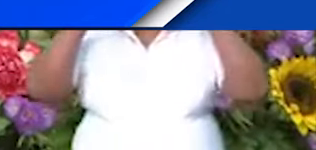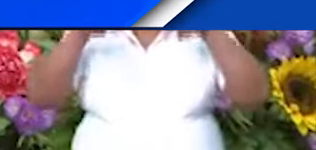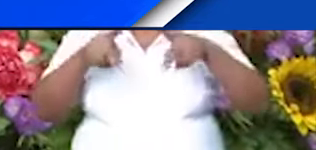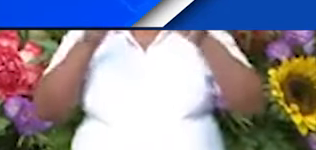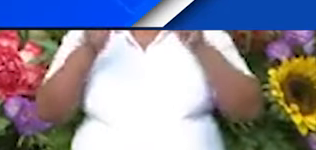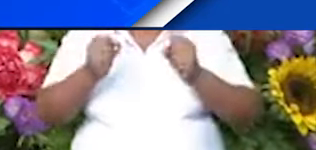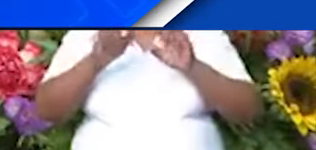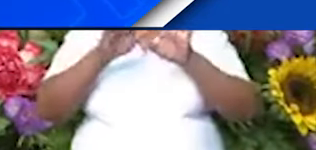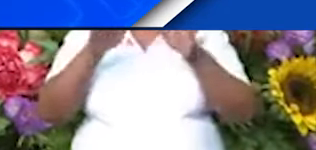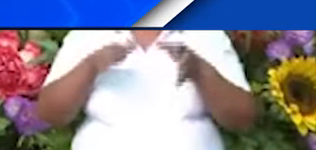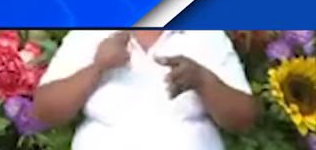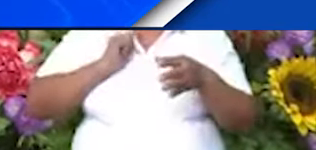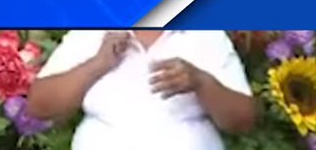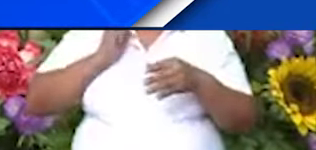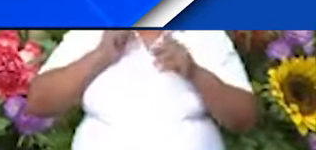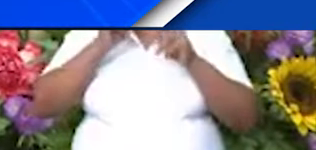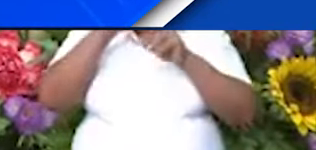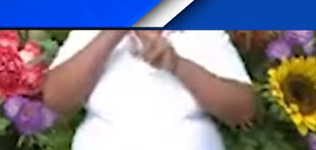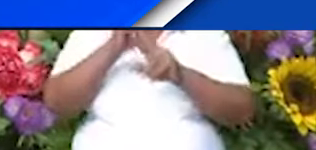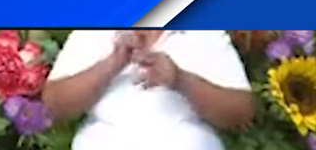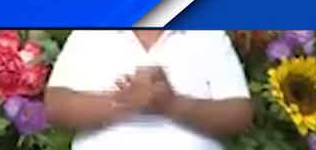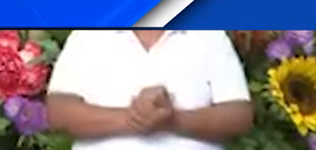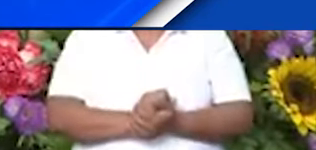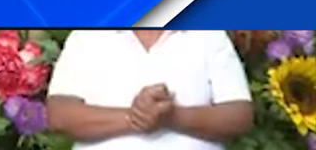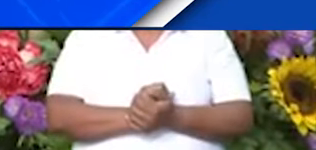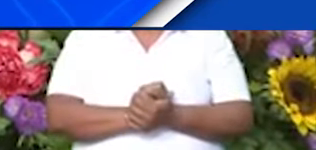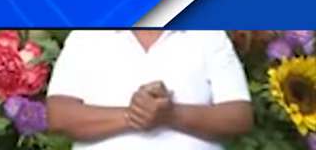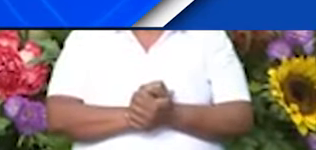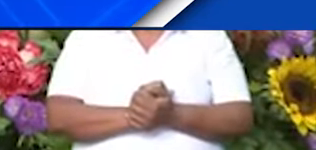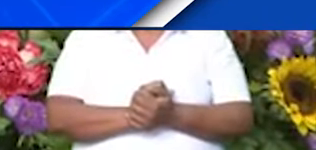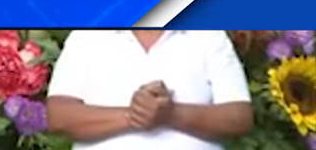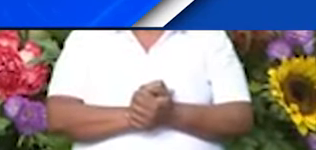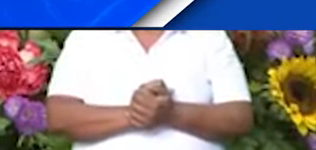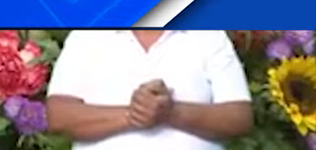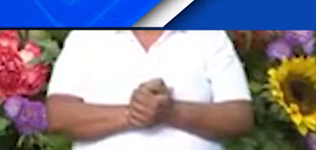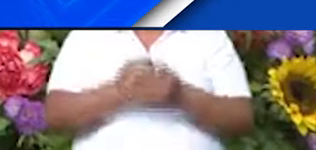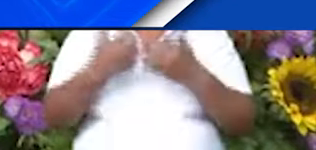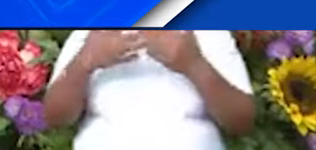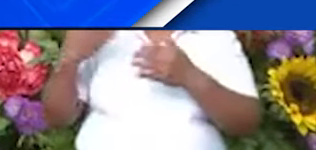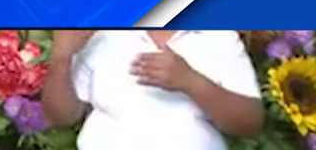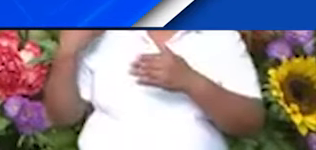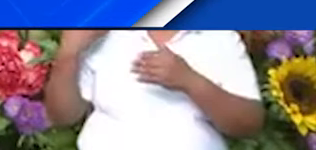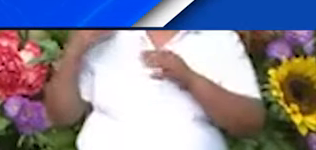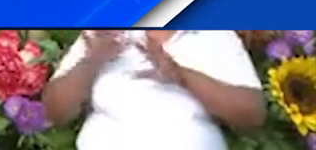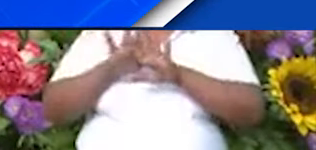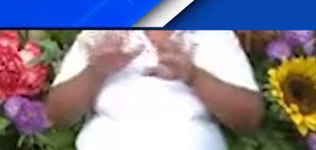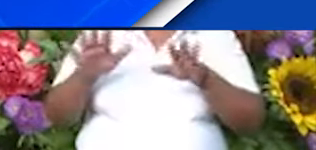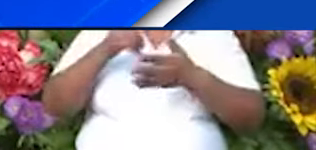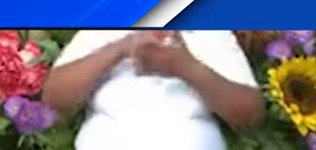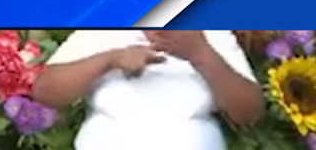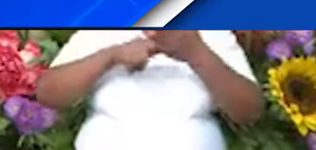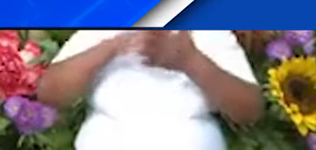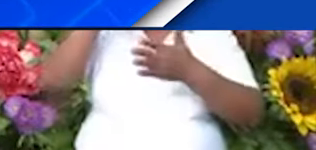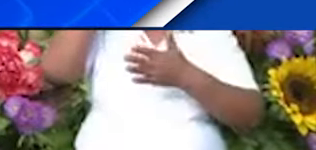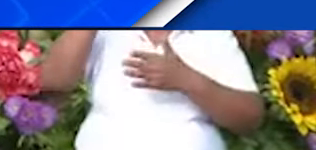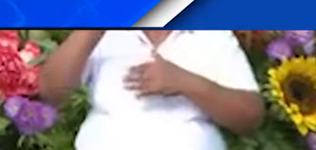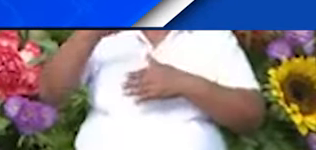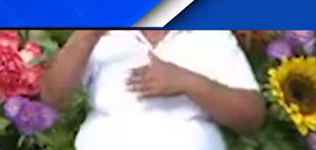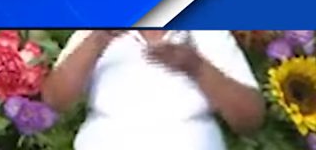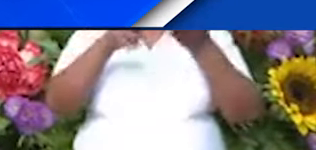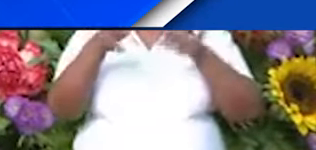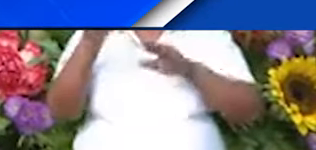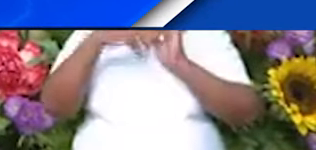Consejo Supremo Electoral. Venimos de las elecciones generales del 7 de noviembre del año